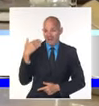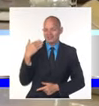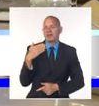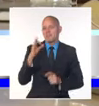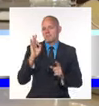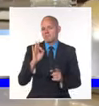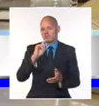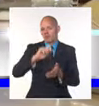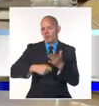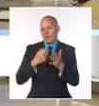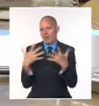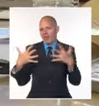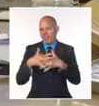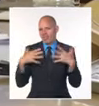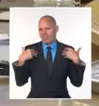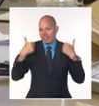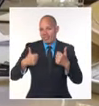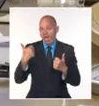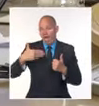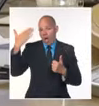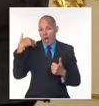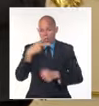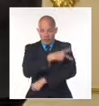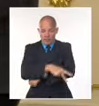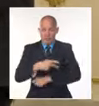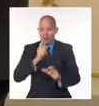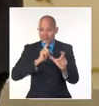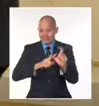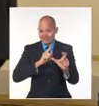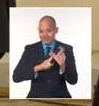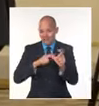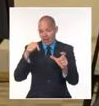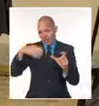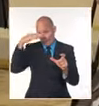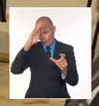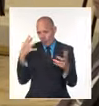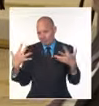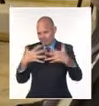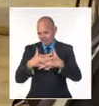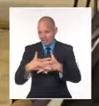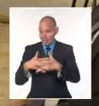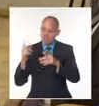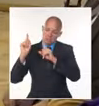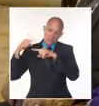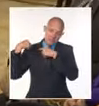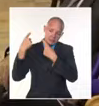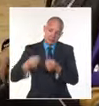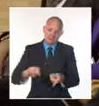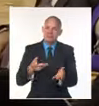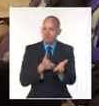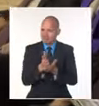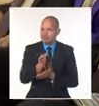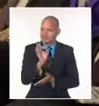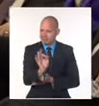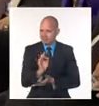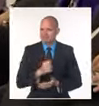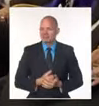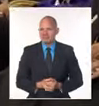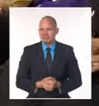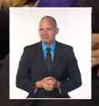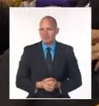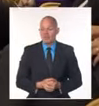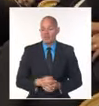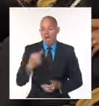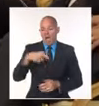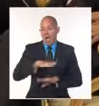caribeña y la entonces Unión Soviética, vínculos de amistad y cooperación que perduran en el tiempo. También resaltó el décimo aniversario